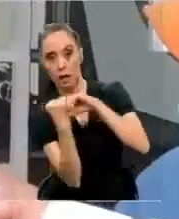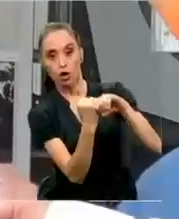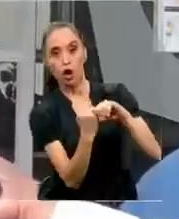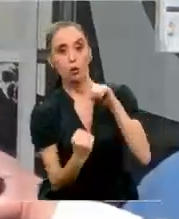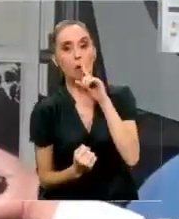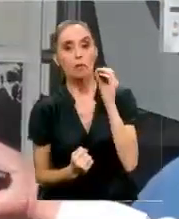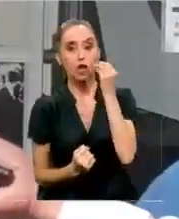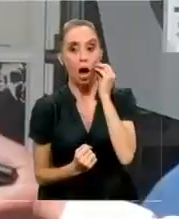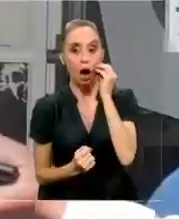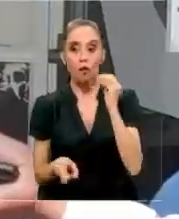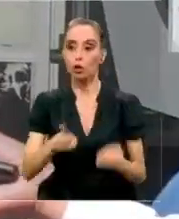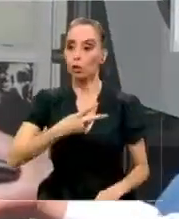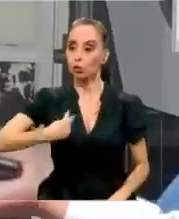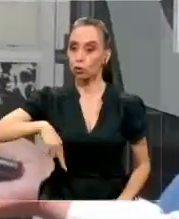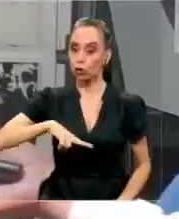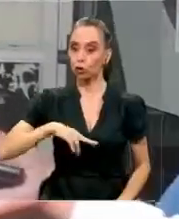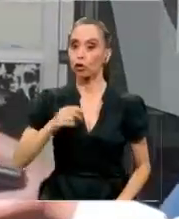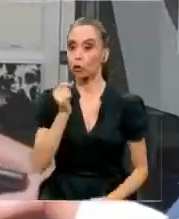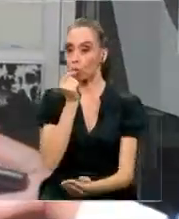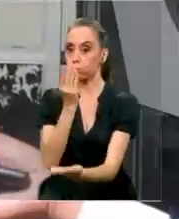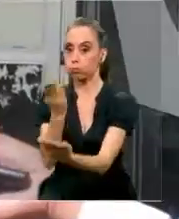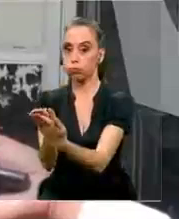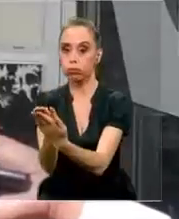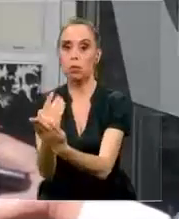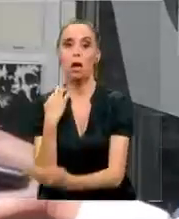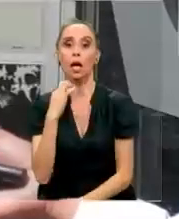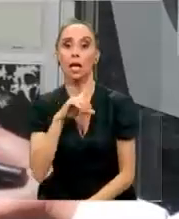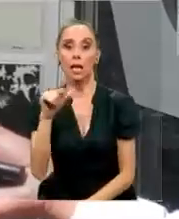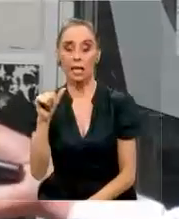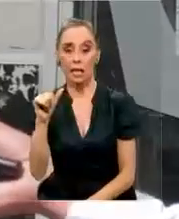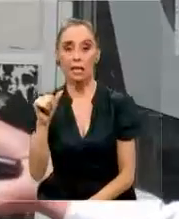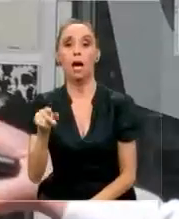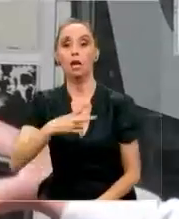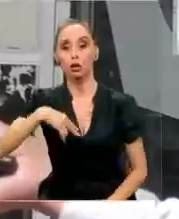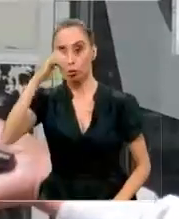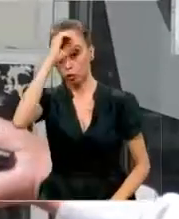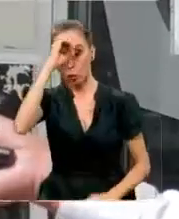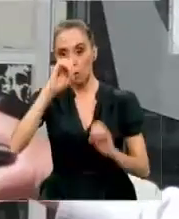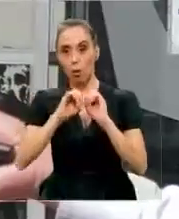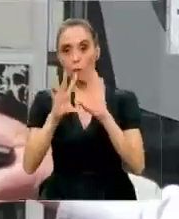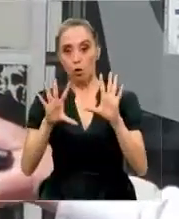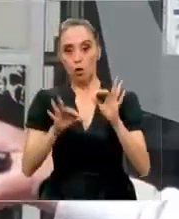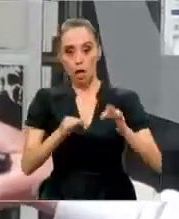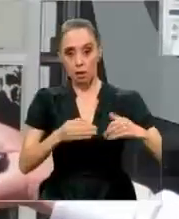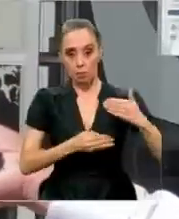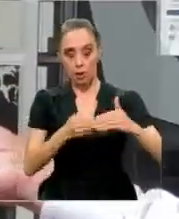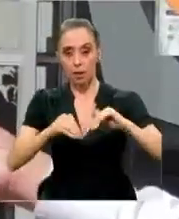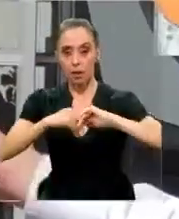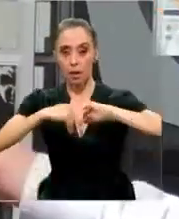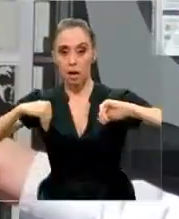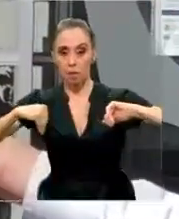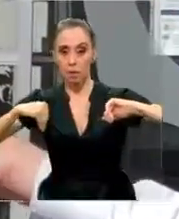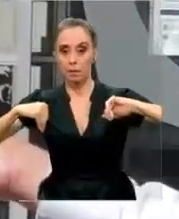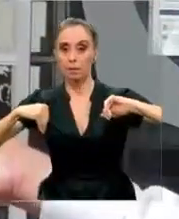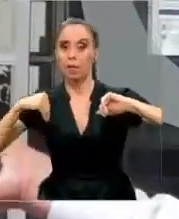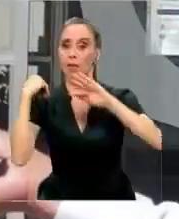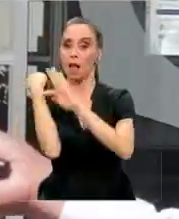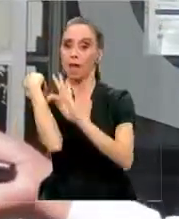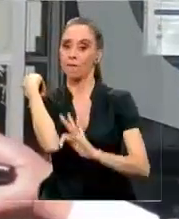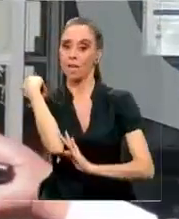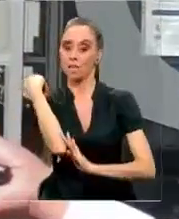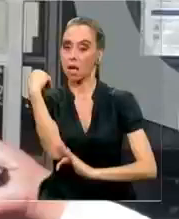nosotros mantenemos la posición de creyente en la causa pero hemos tenido una posición clara en el proceso de independencia de la fiscalía